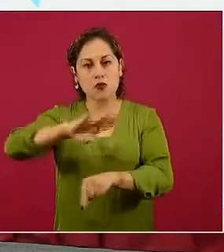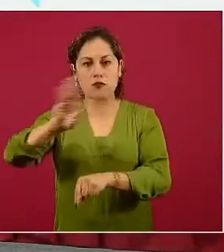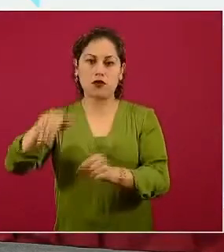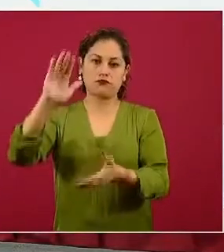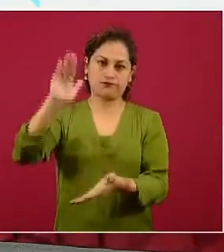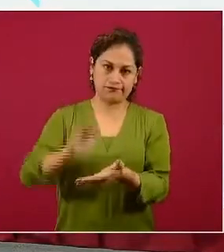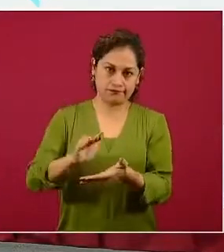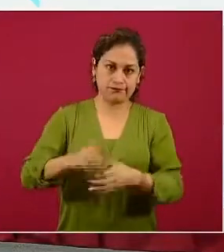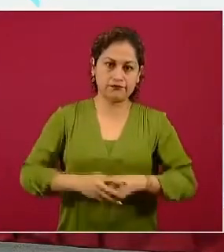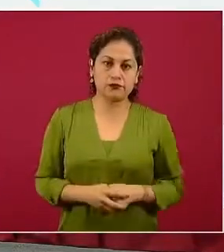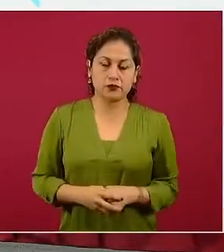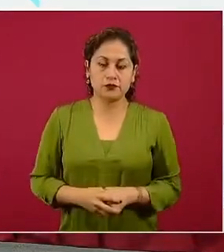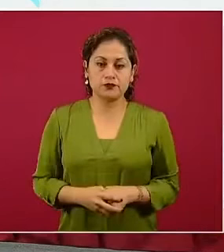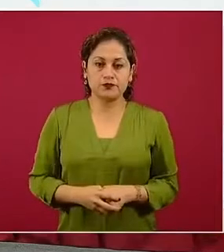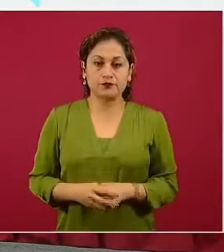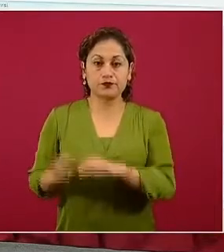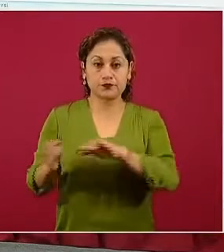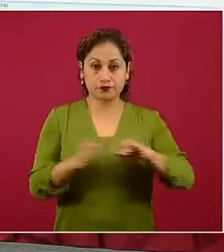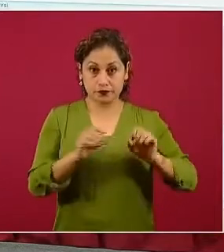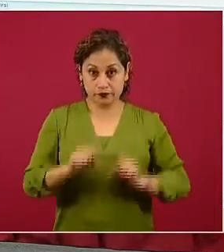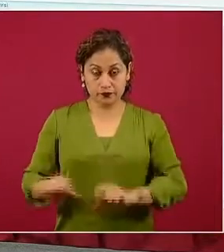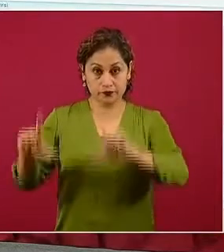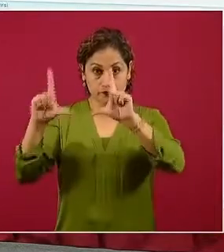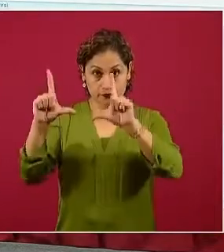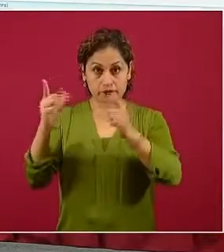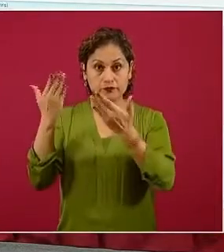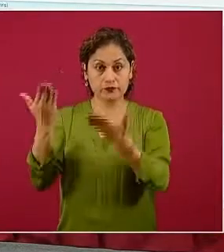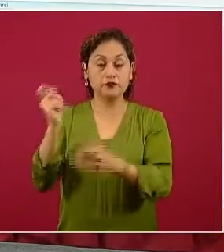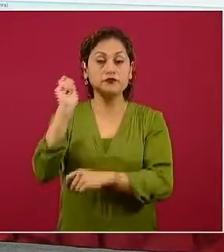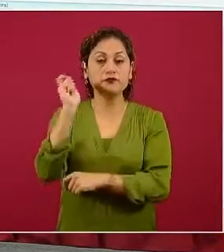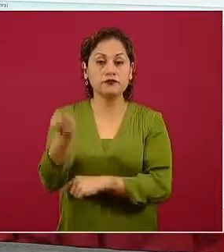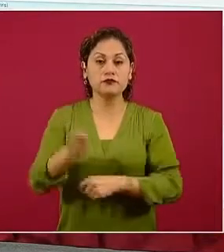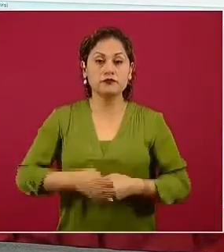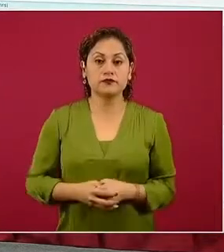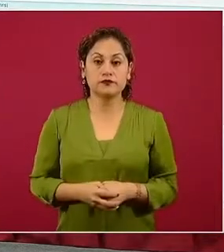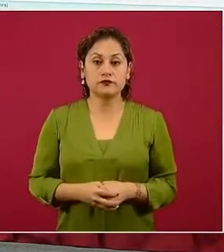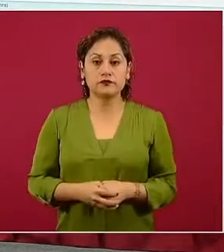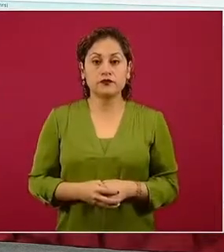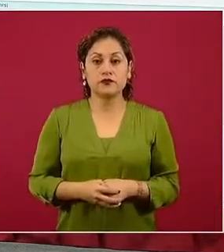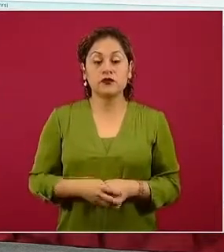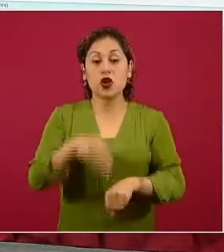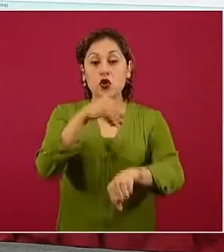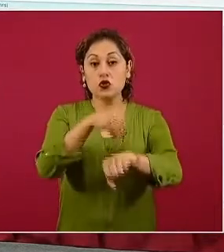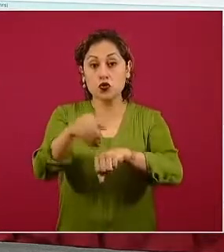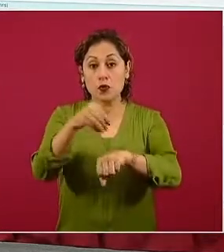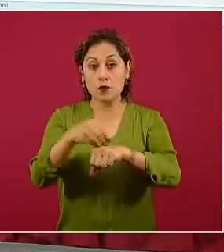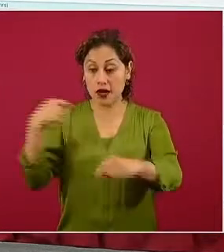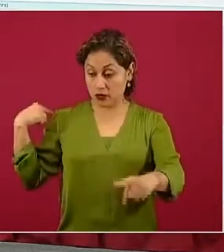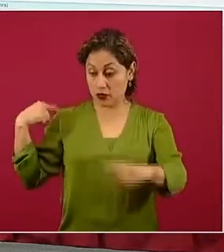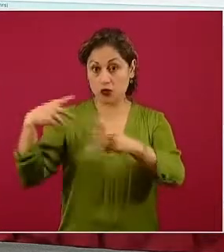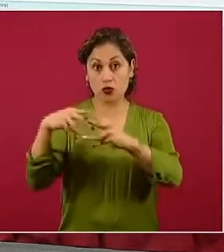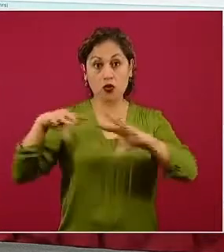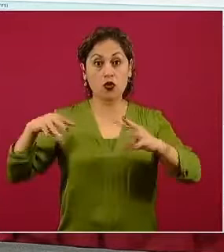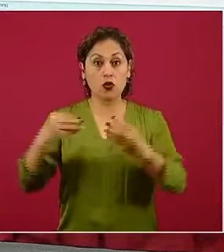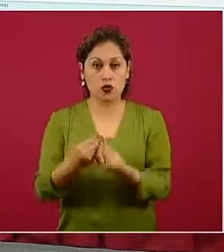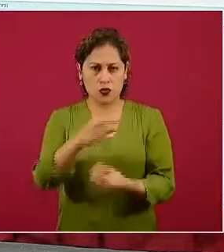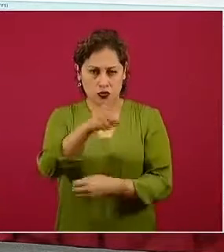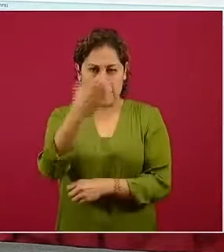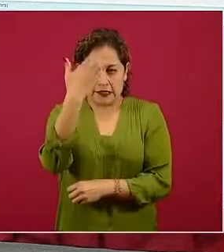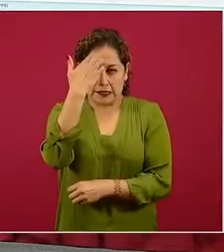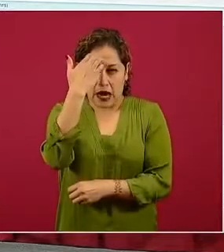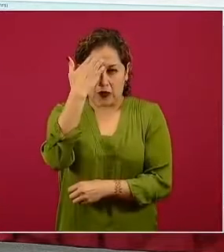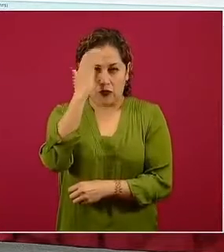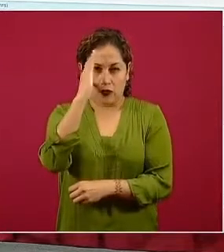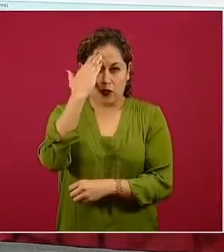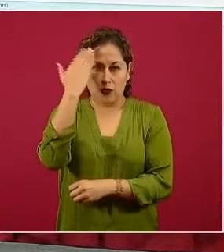Veamos la siguiente diapositiva. Vamos a actualizar los datos para el día de hoy en esta gráfica que ya todos